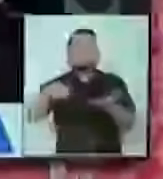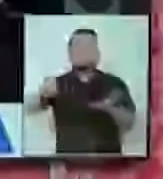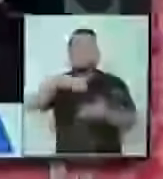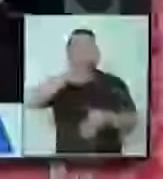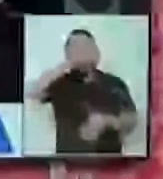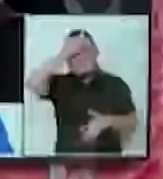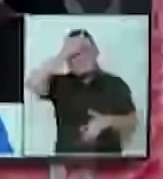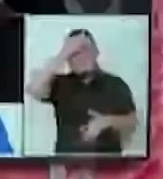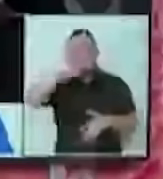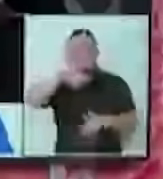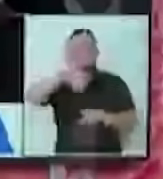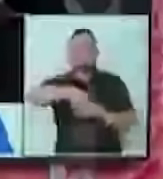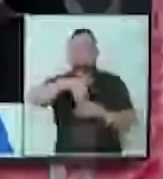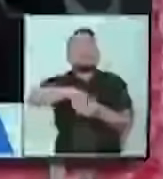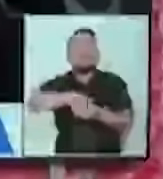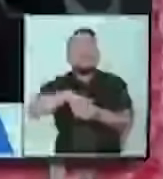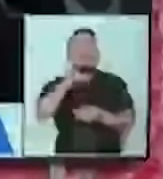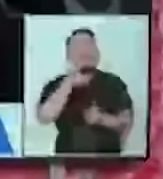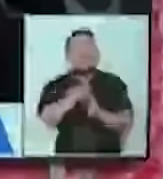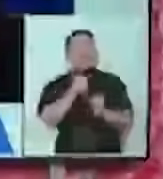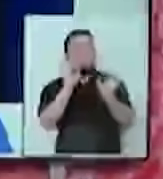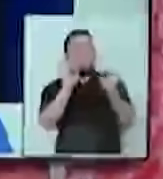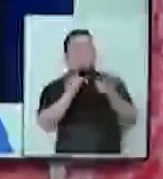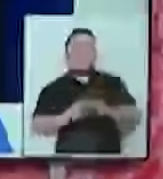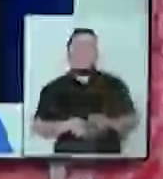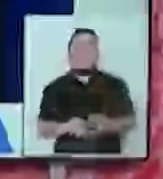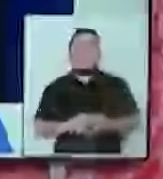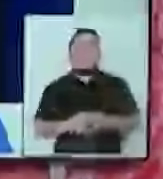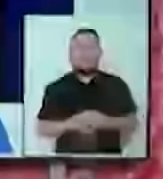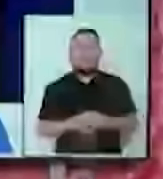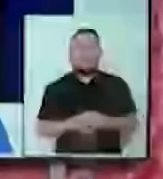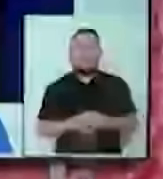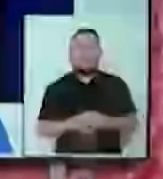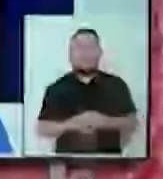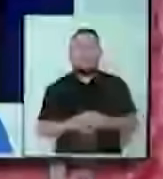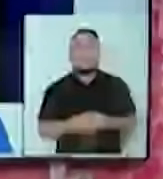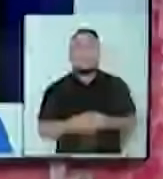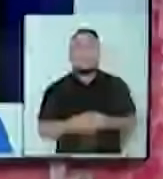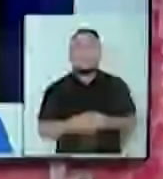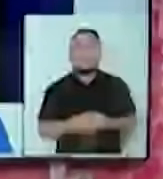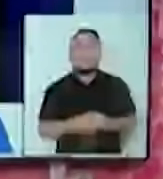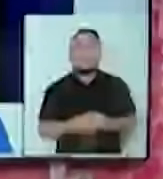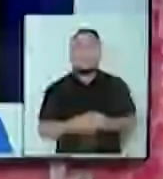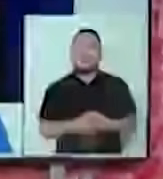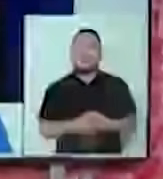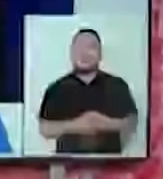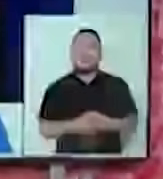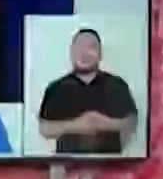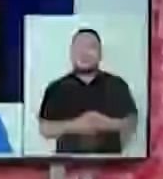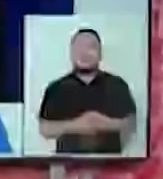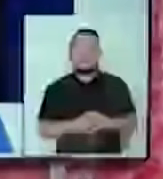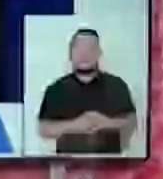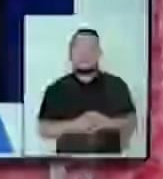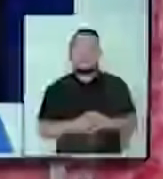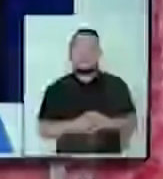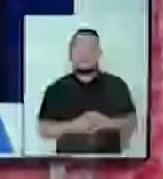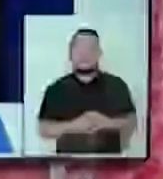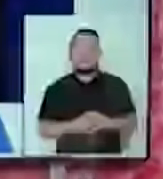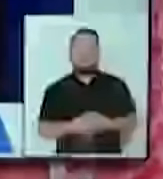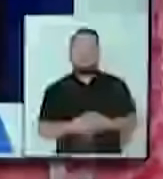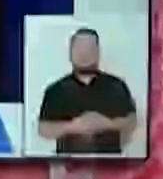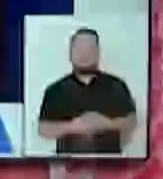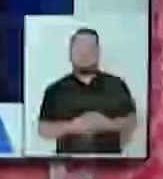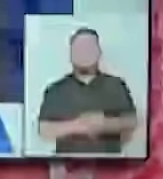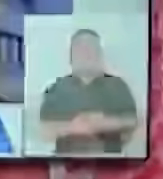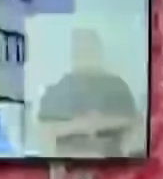efectivamente no hubo tachas, pero que el Jurado de Elecciones, como cualquier órgano jurisdiccional, como un